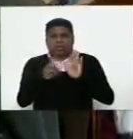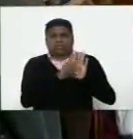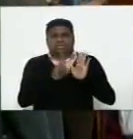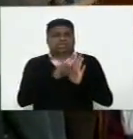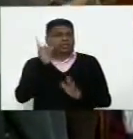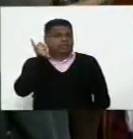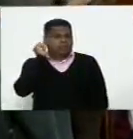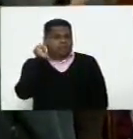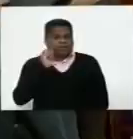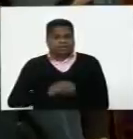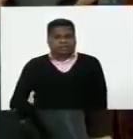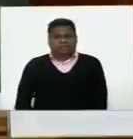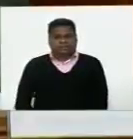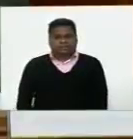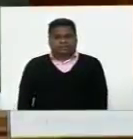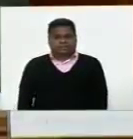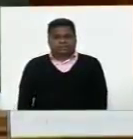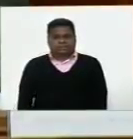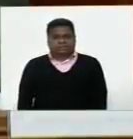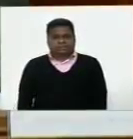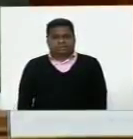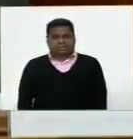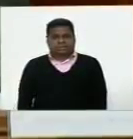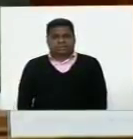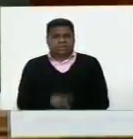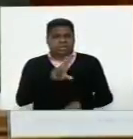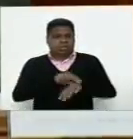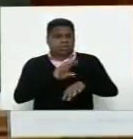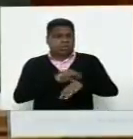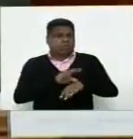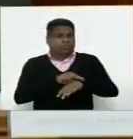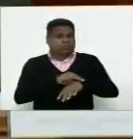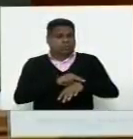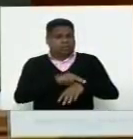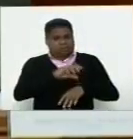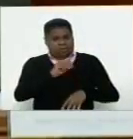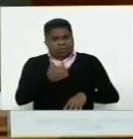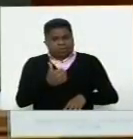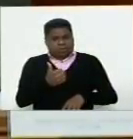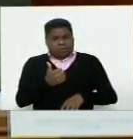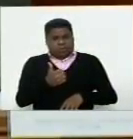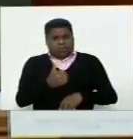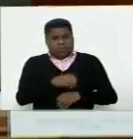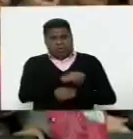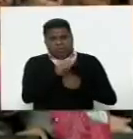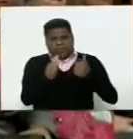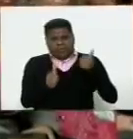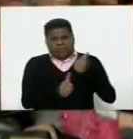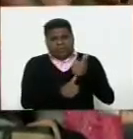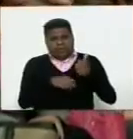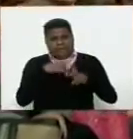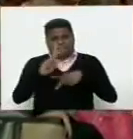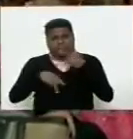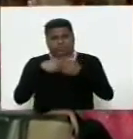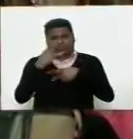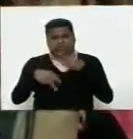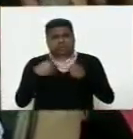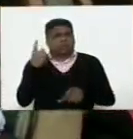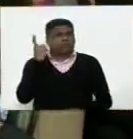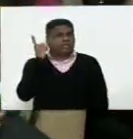Mujer, a la doctora Anaís Colmenares, viceministra de Desarrollo Productivo de la Mujer,